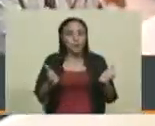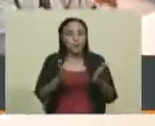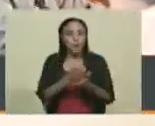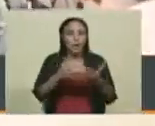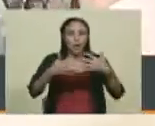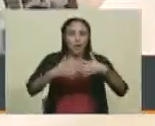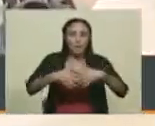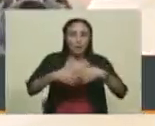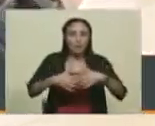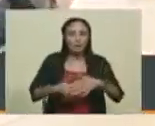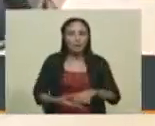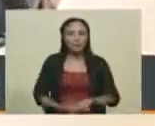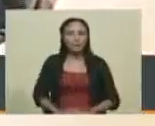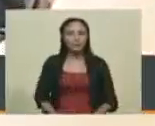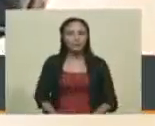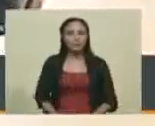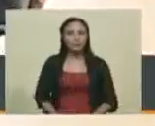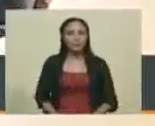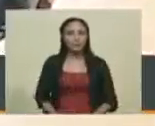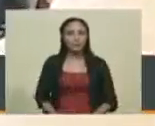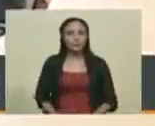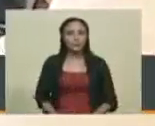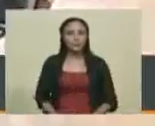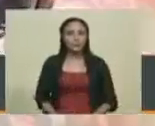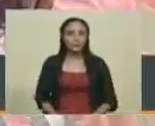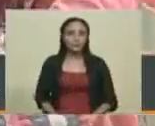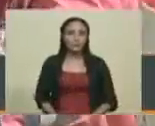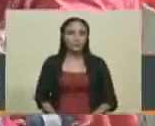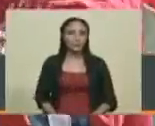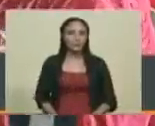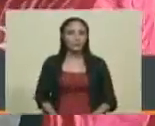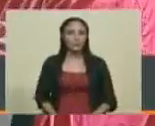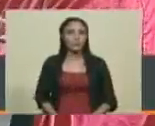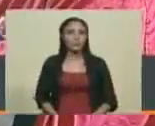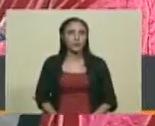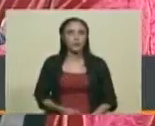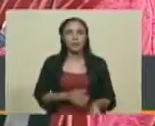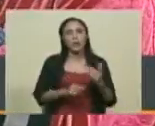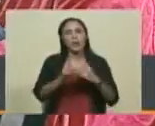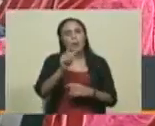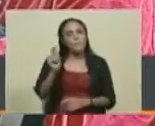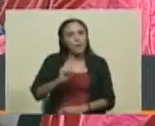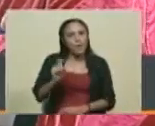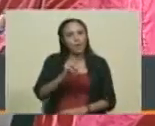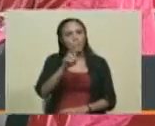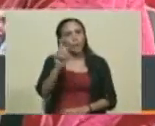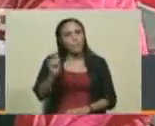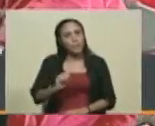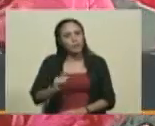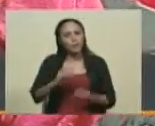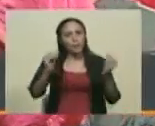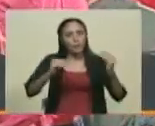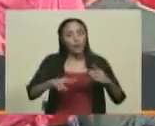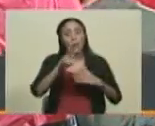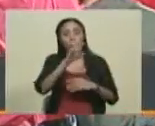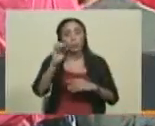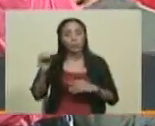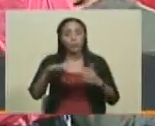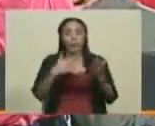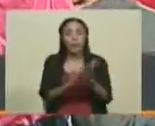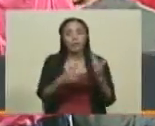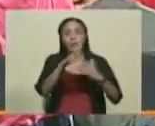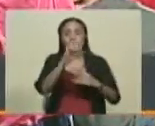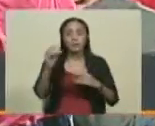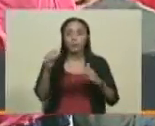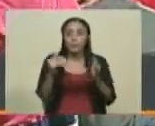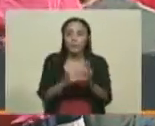allí, frescos, que en tiempo de un mes, dos meses podemos levantar 200 hasta 300 mil barriles